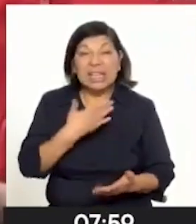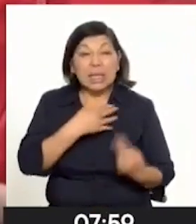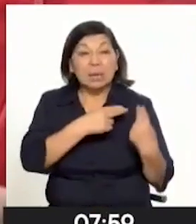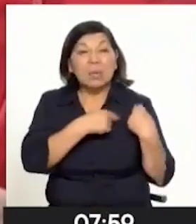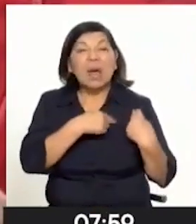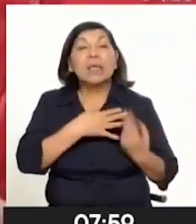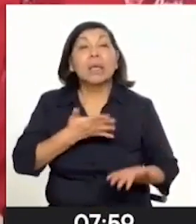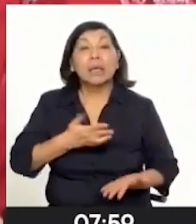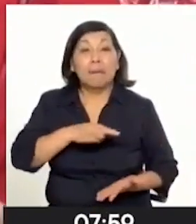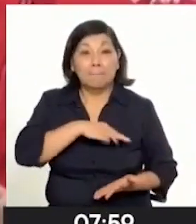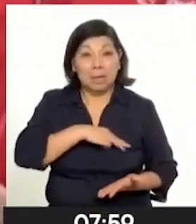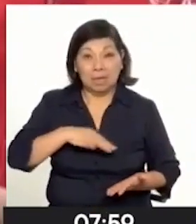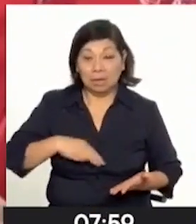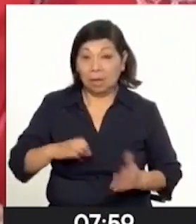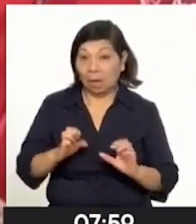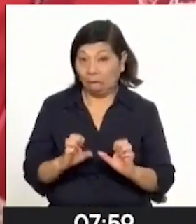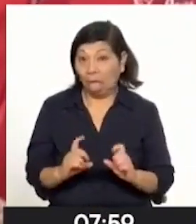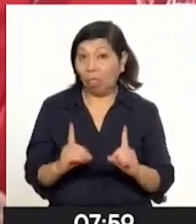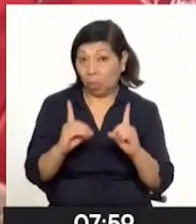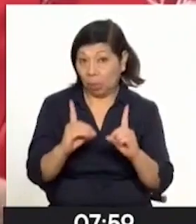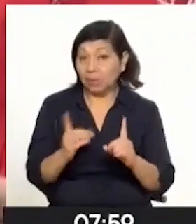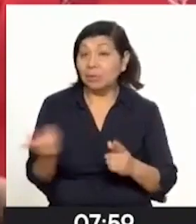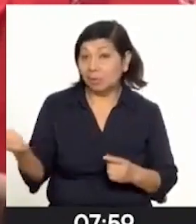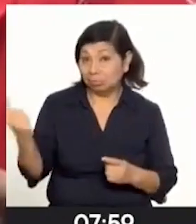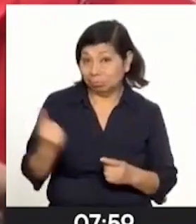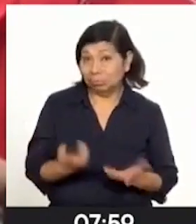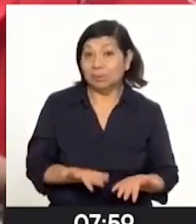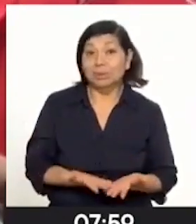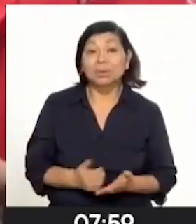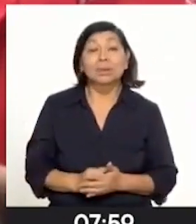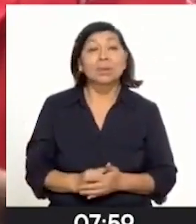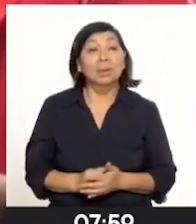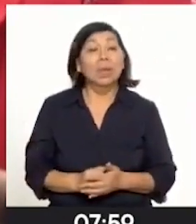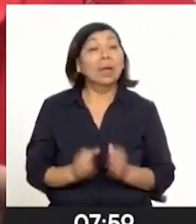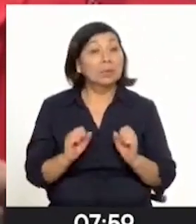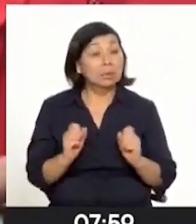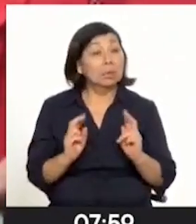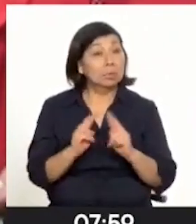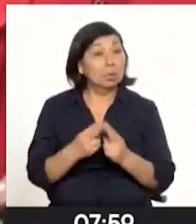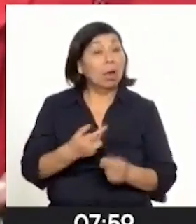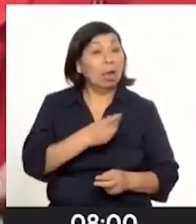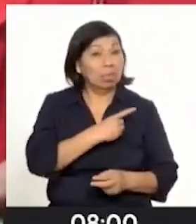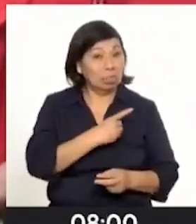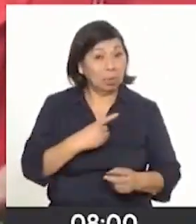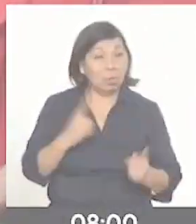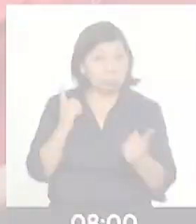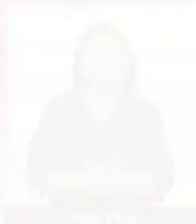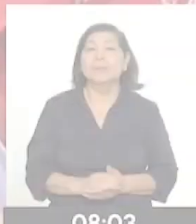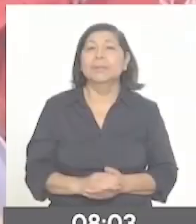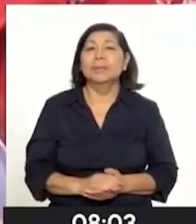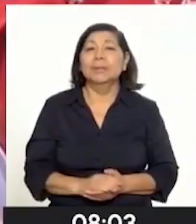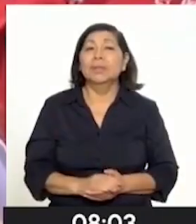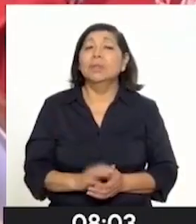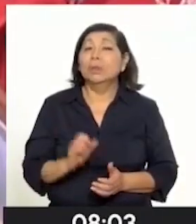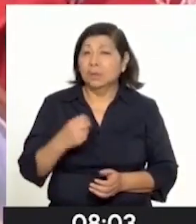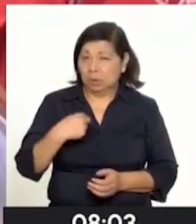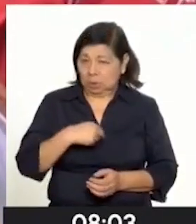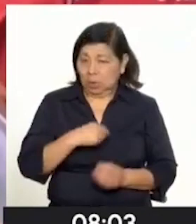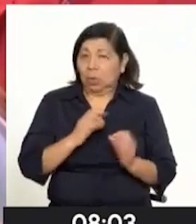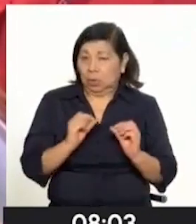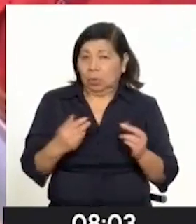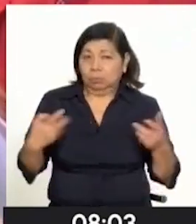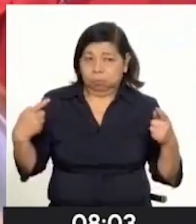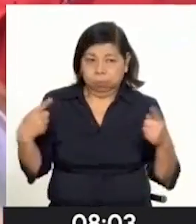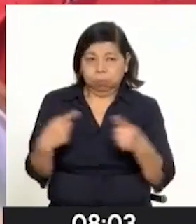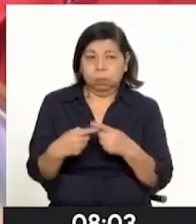sería? Bueno, para eso está acá ahí la Dirección Regional de Educación, que se tiene que reunir con el director para mirar las medidas que tomaron. Nosotros somos un órgano